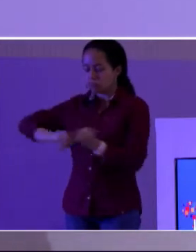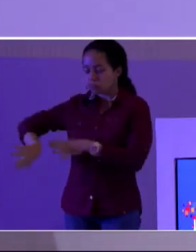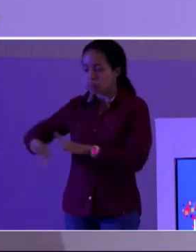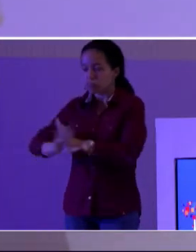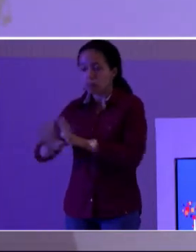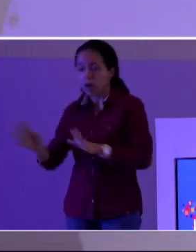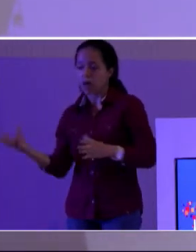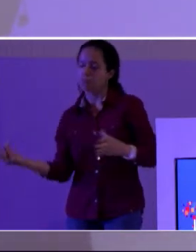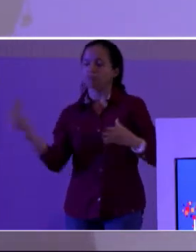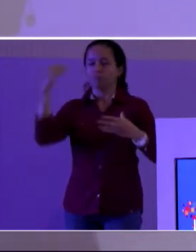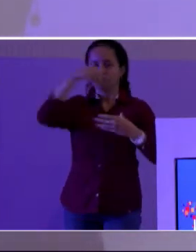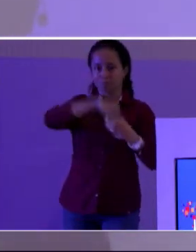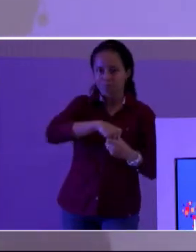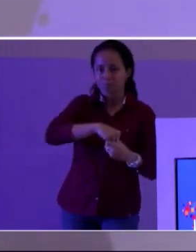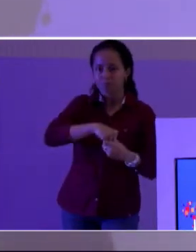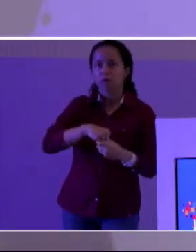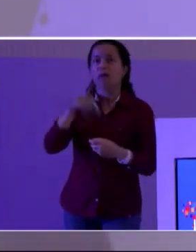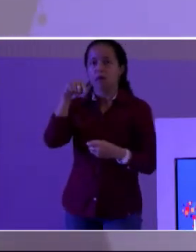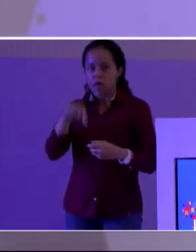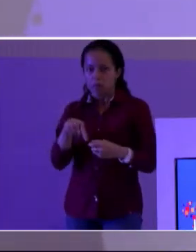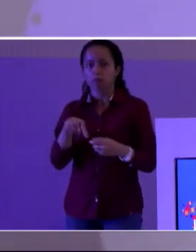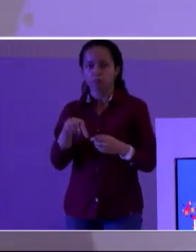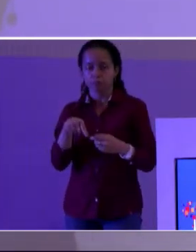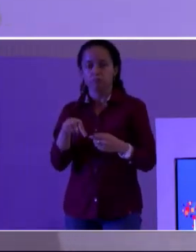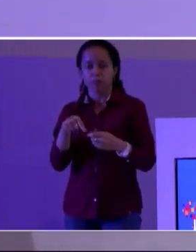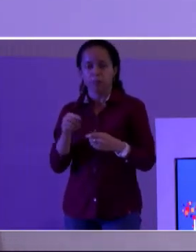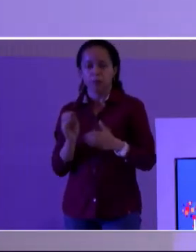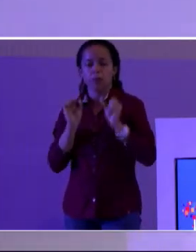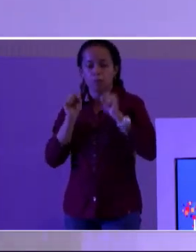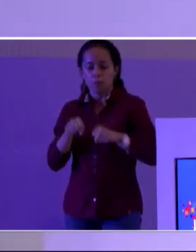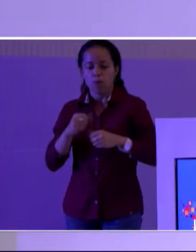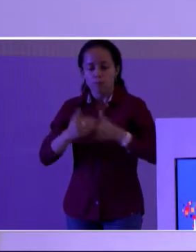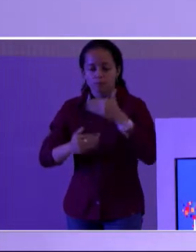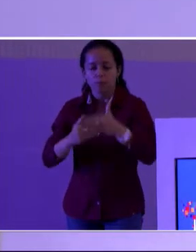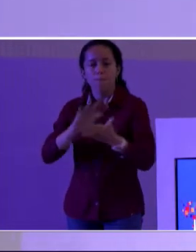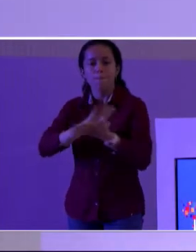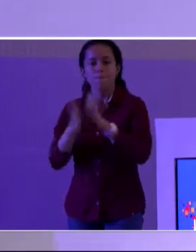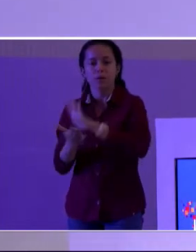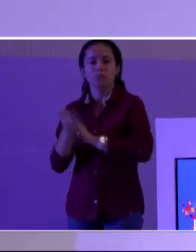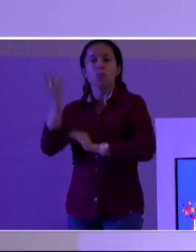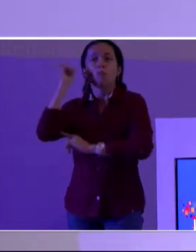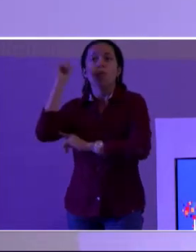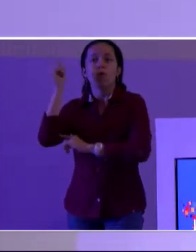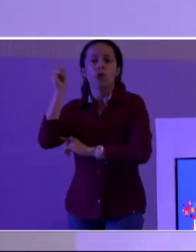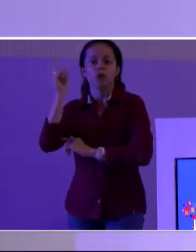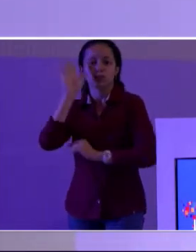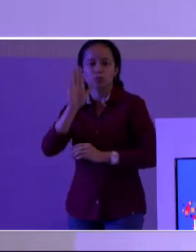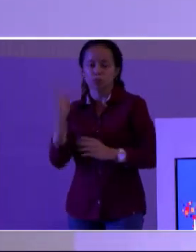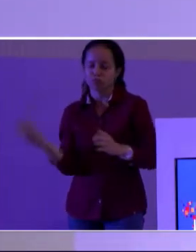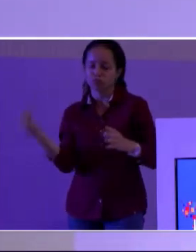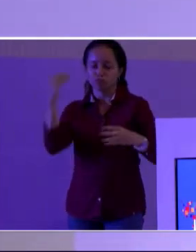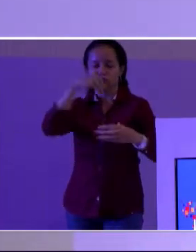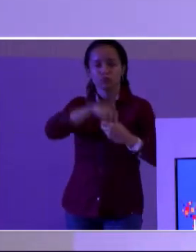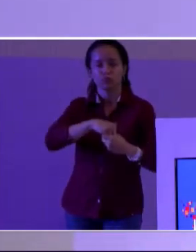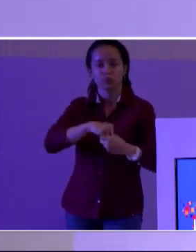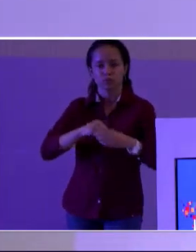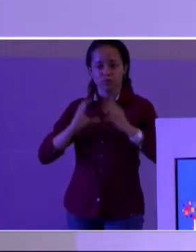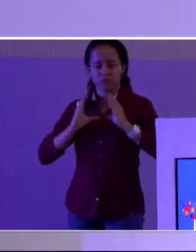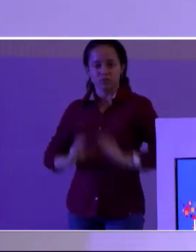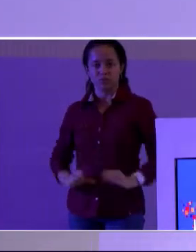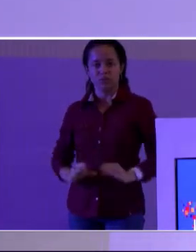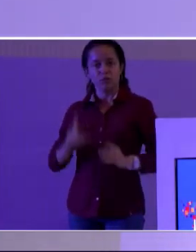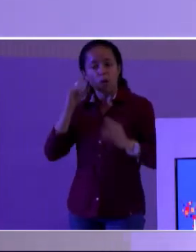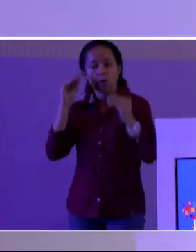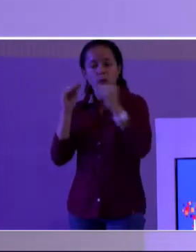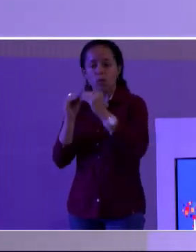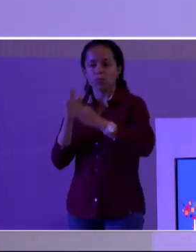Alto Comisionado para la Paz en el marco de la implementación de lo que es la política de reincorporación en el marco del Acuerdo de